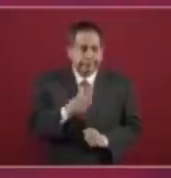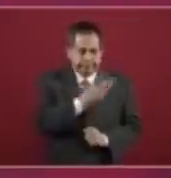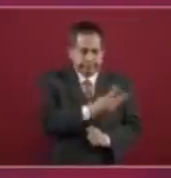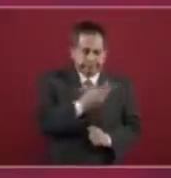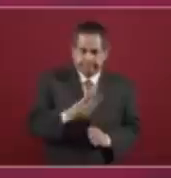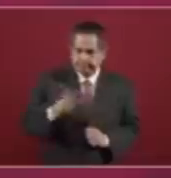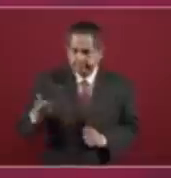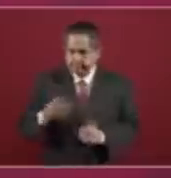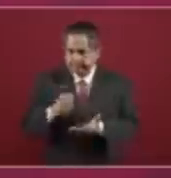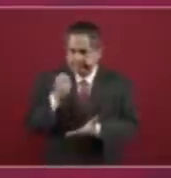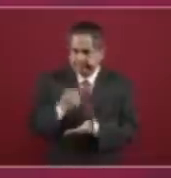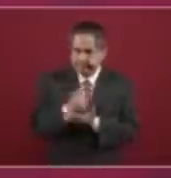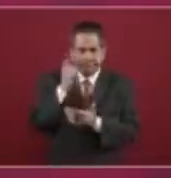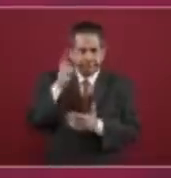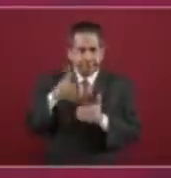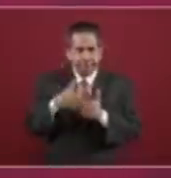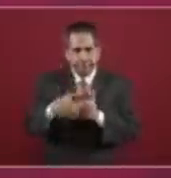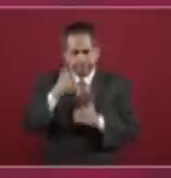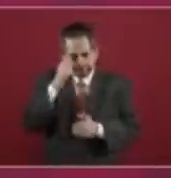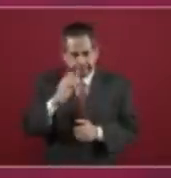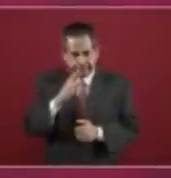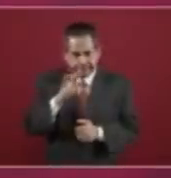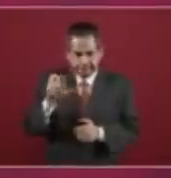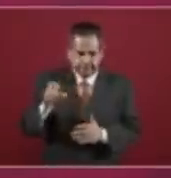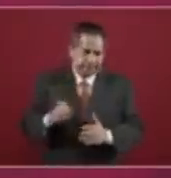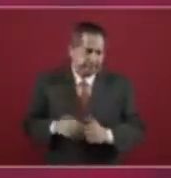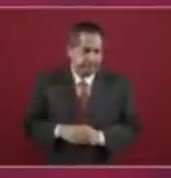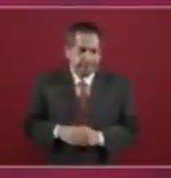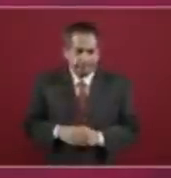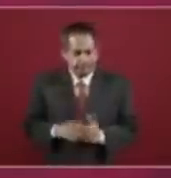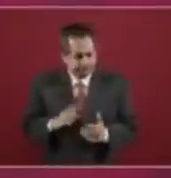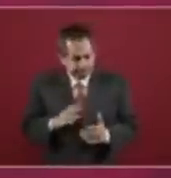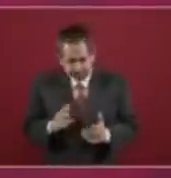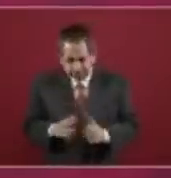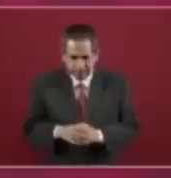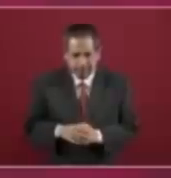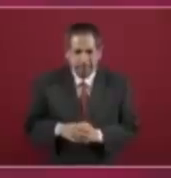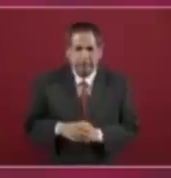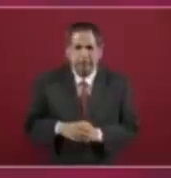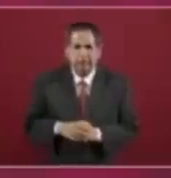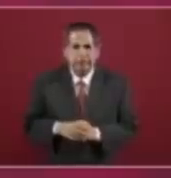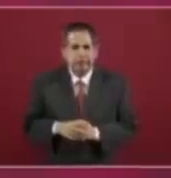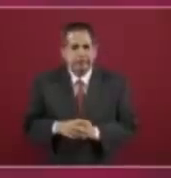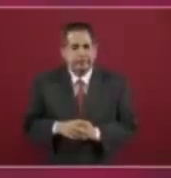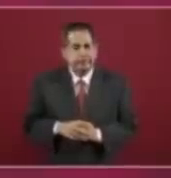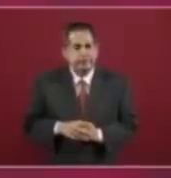ternas que se enviaron para la CRE. Hay